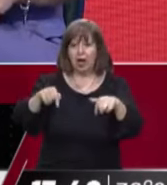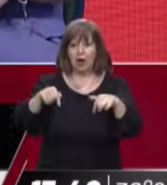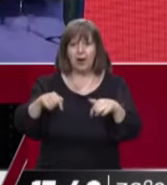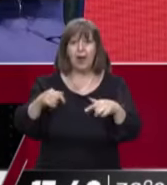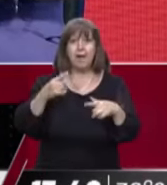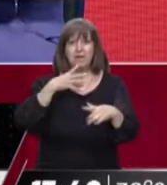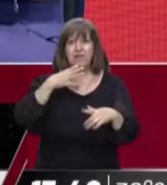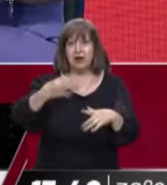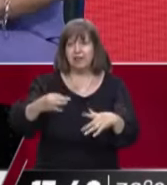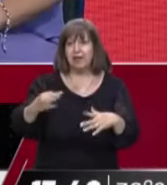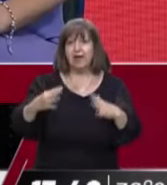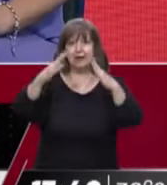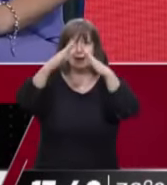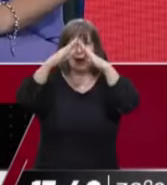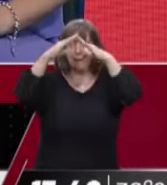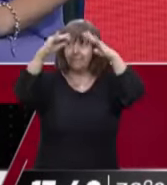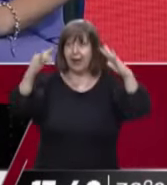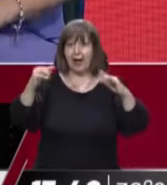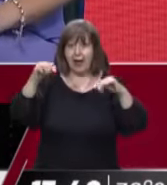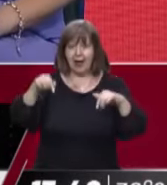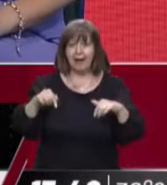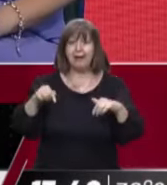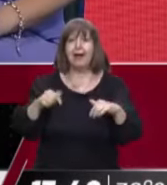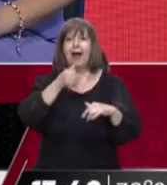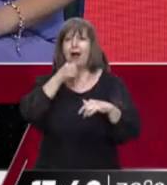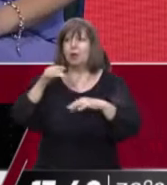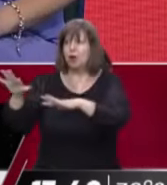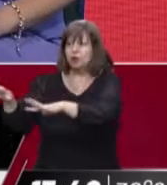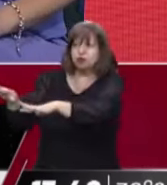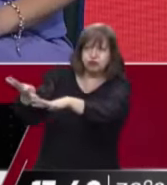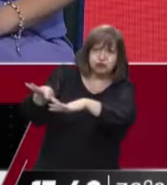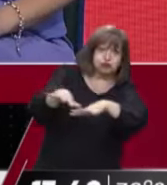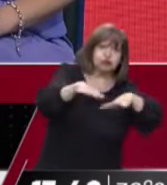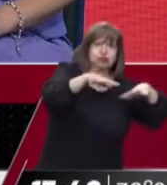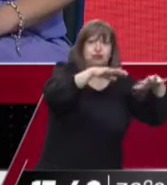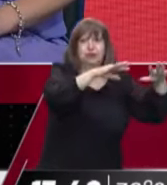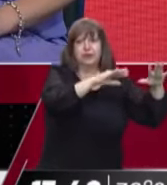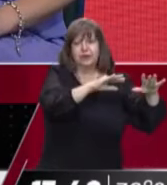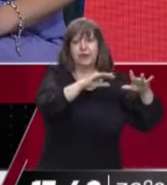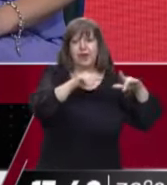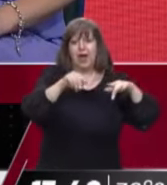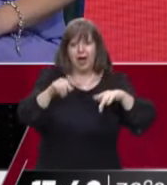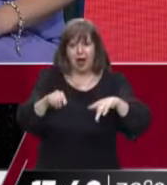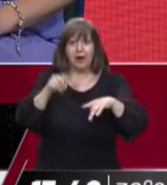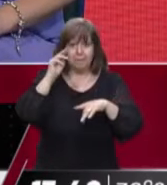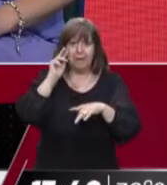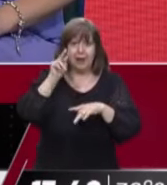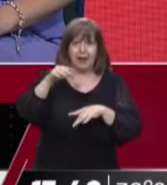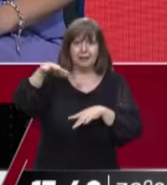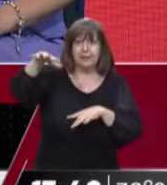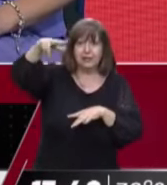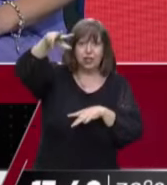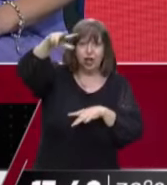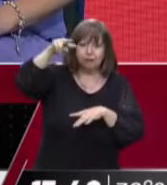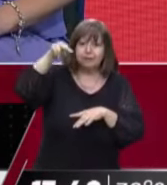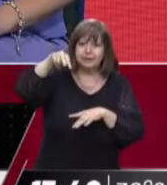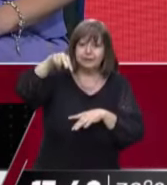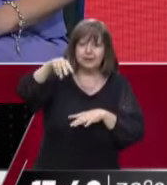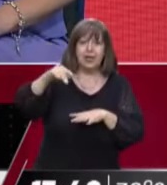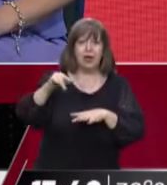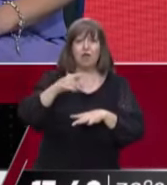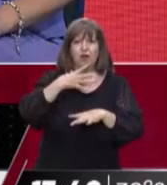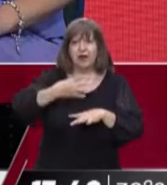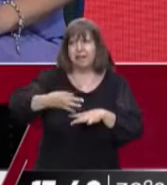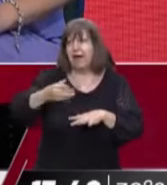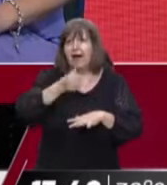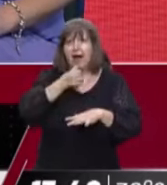puede ver el barro que ha quedado han quedado solo los rastros pero hace unos instantes Hace unas horas nada más esto estaba lleno